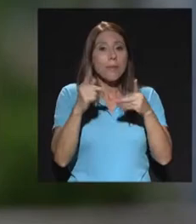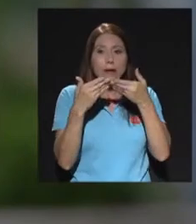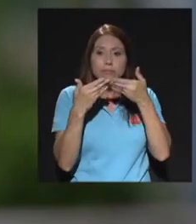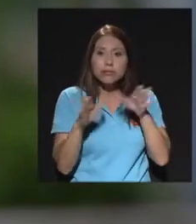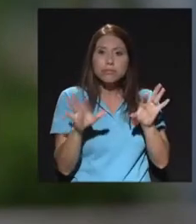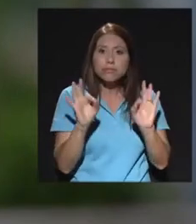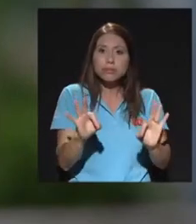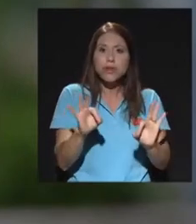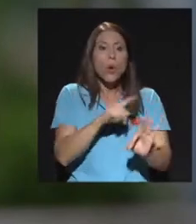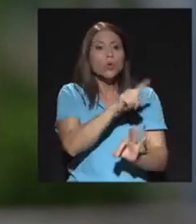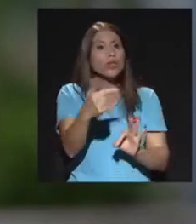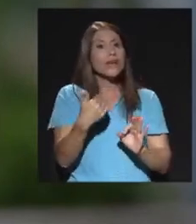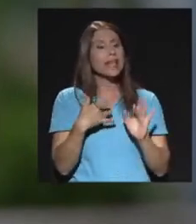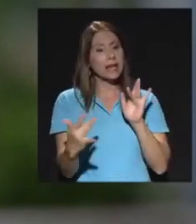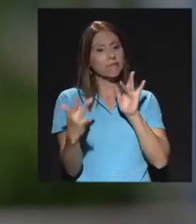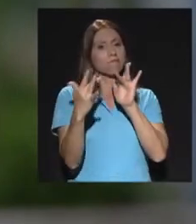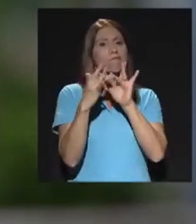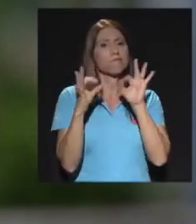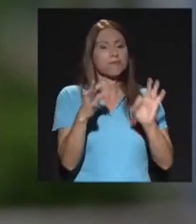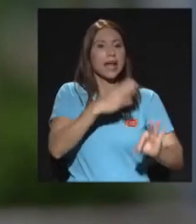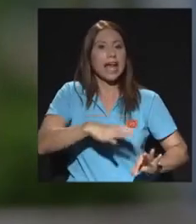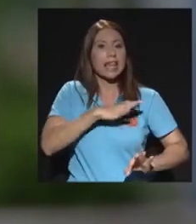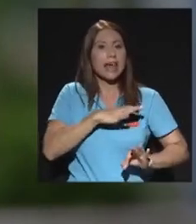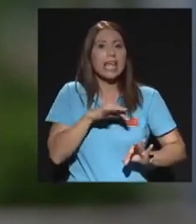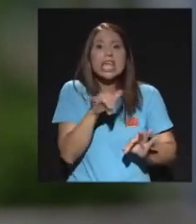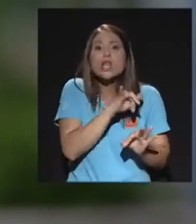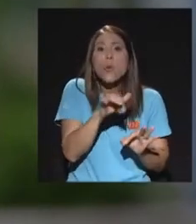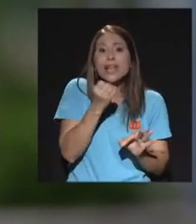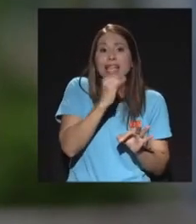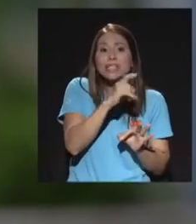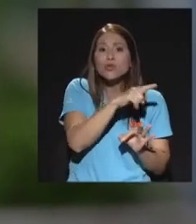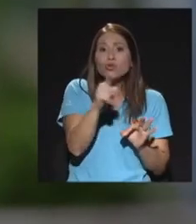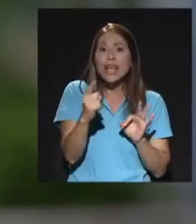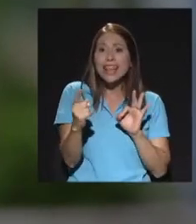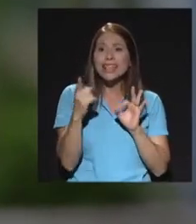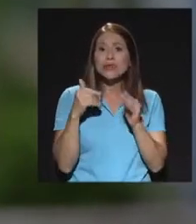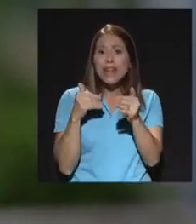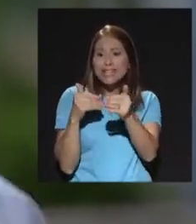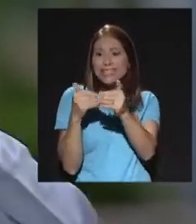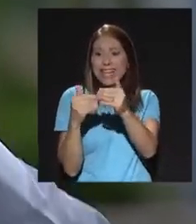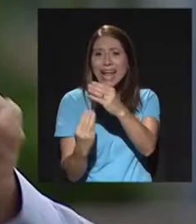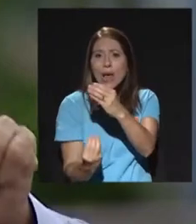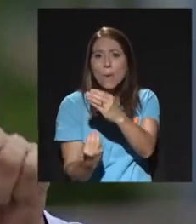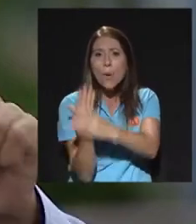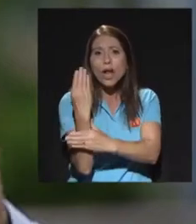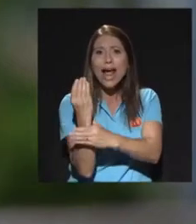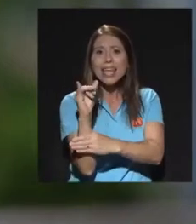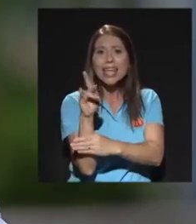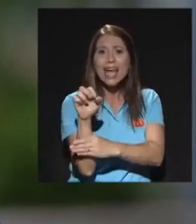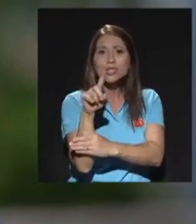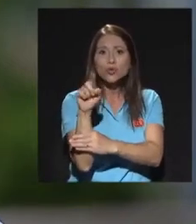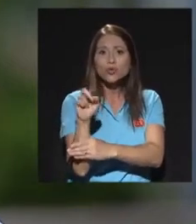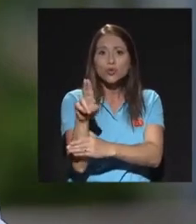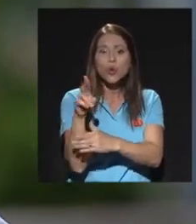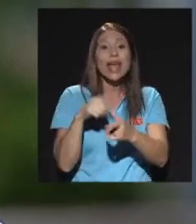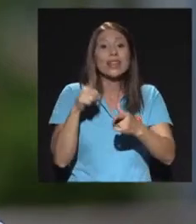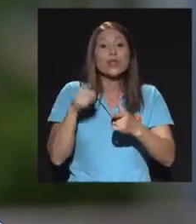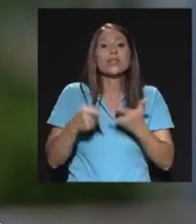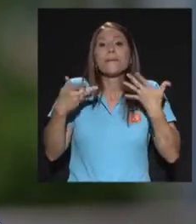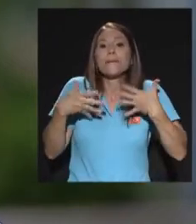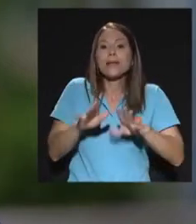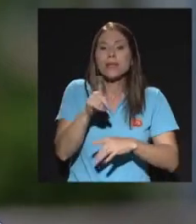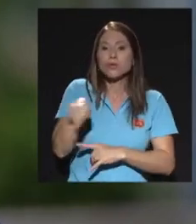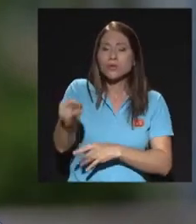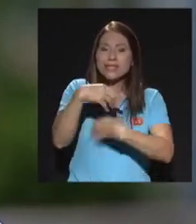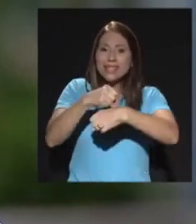tener una señal de calidad igualita si estuviera pegada al transmisor en el volcán Irazú. Entonces, más bien lo que ustedes están haciendo es